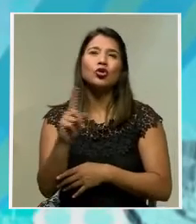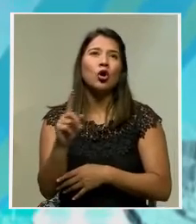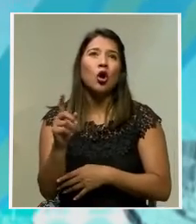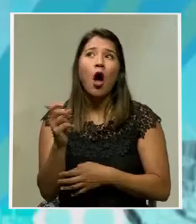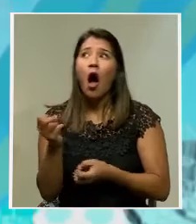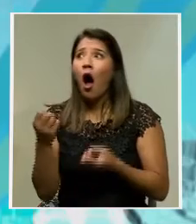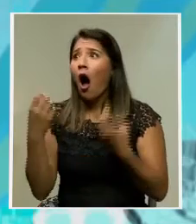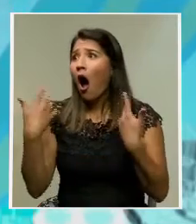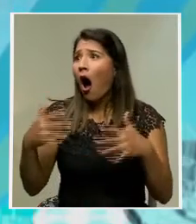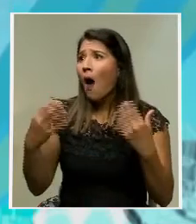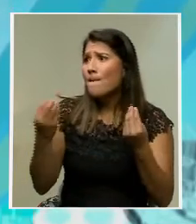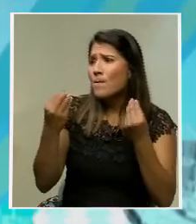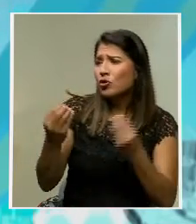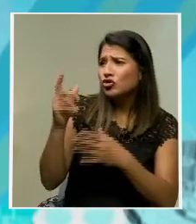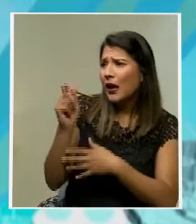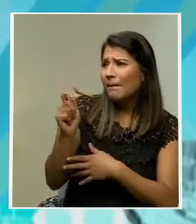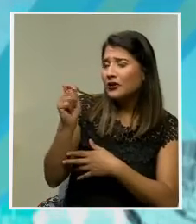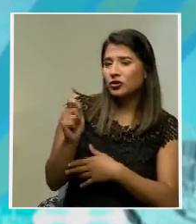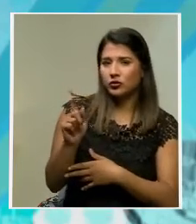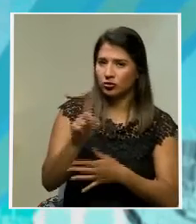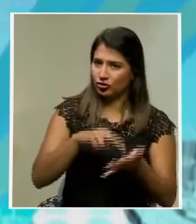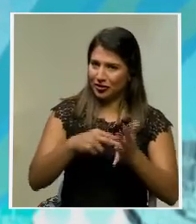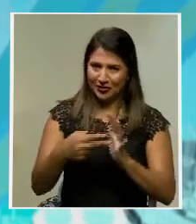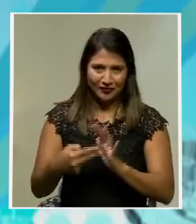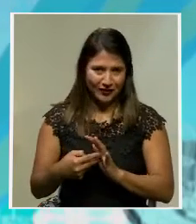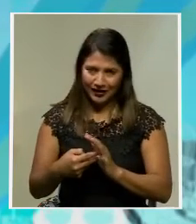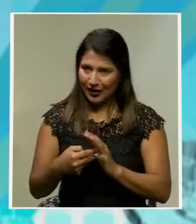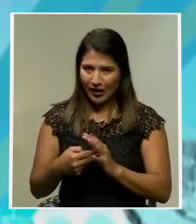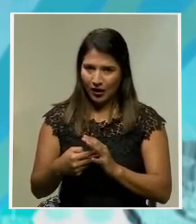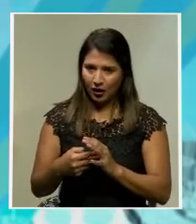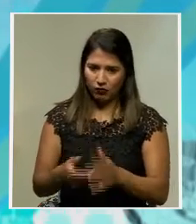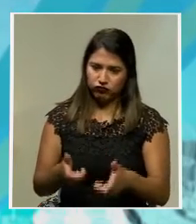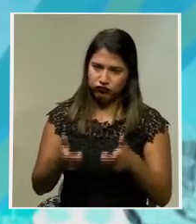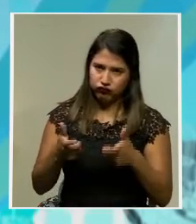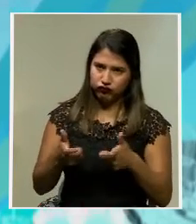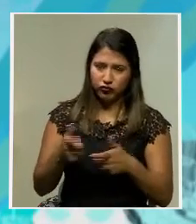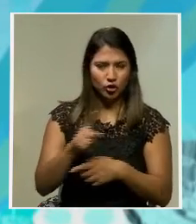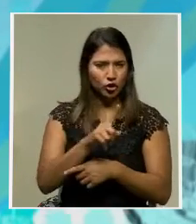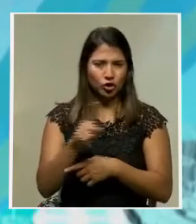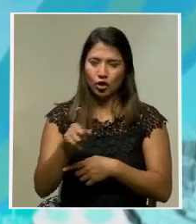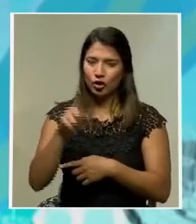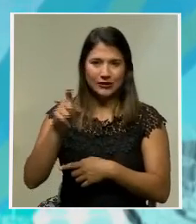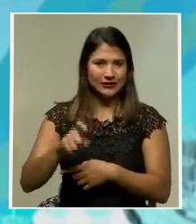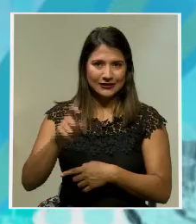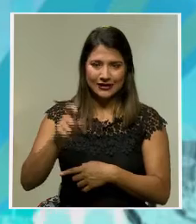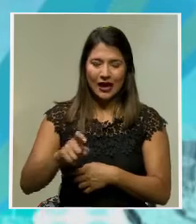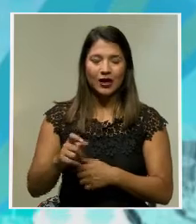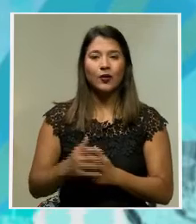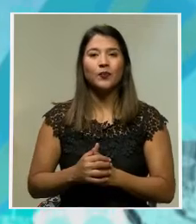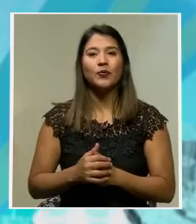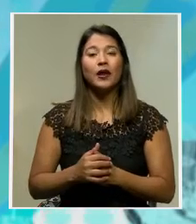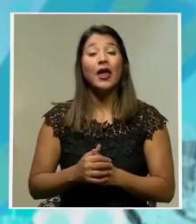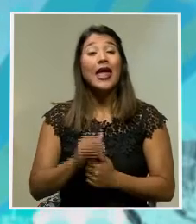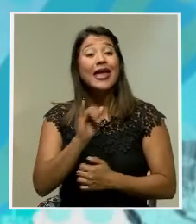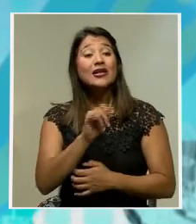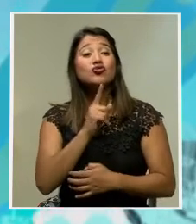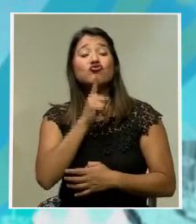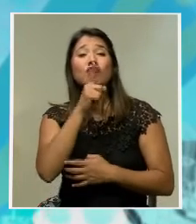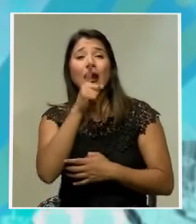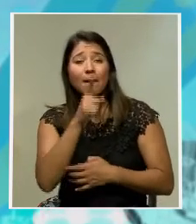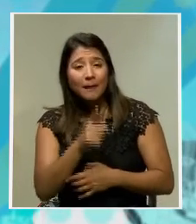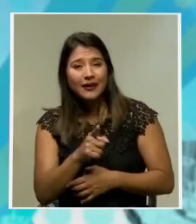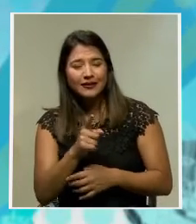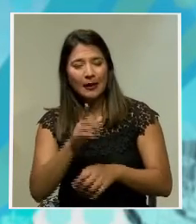multi solo quiere decir varias, pero no estamos hablando necesariamente de los montos. Lo que eso en realidad nos decía